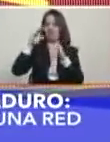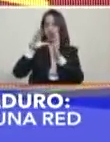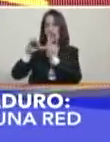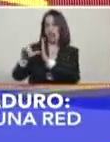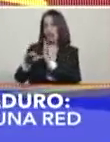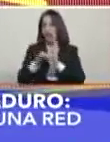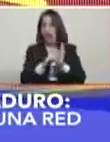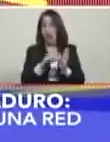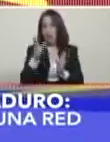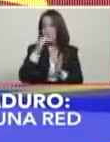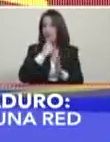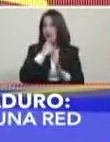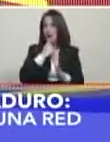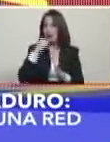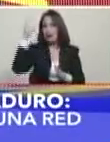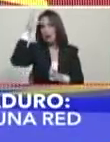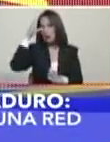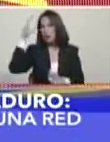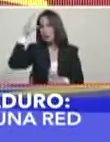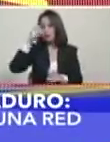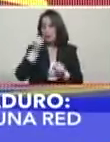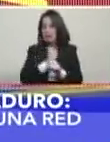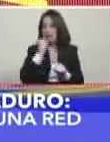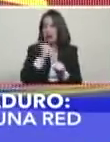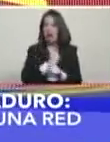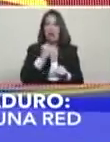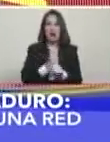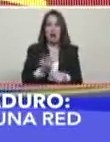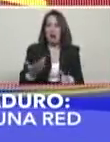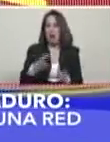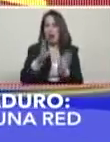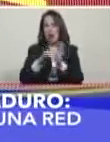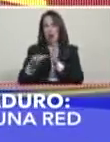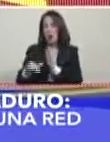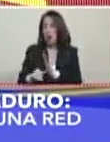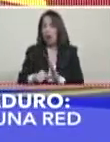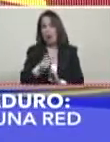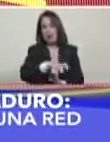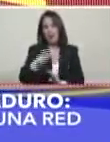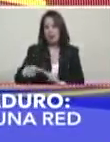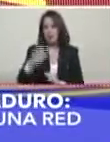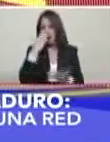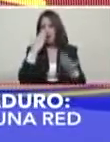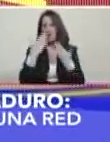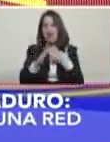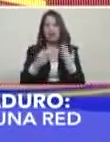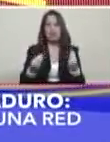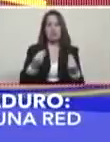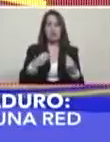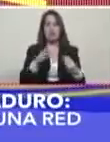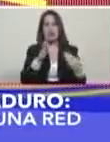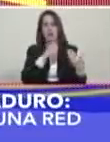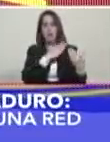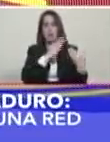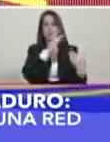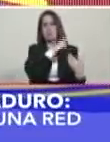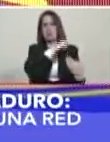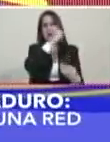de gestión, el ladronismo de gente que pusimos al frente de muchas empresas.